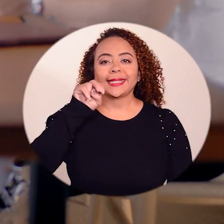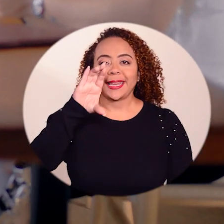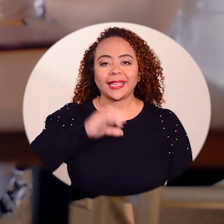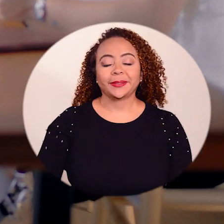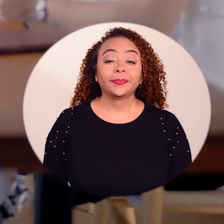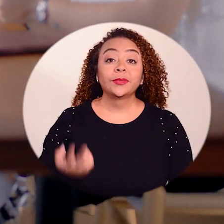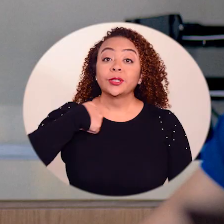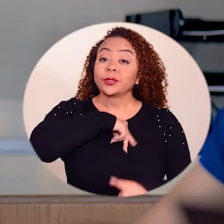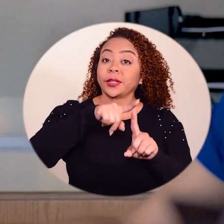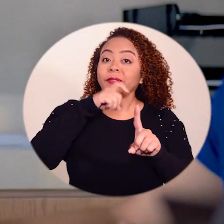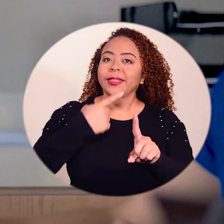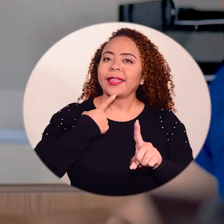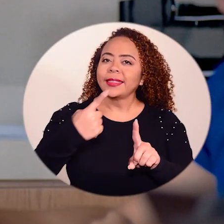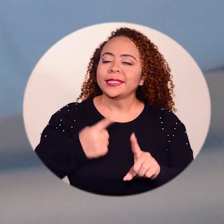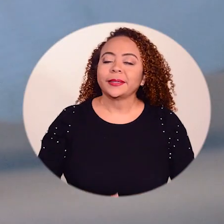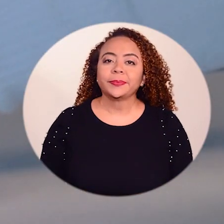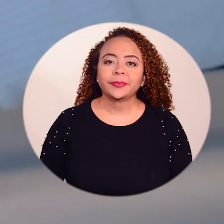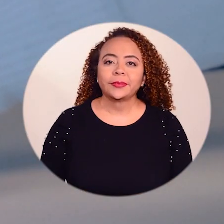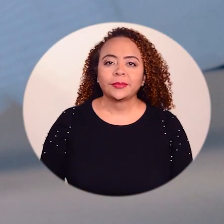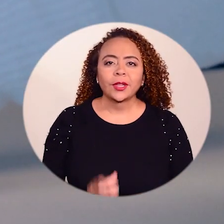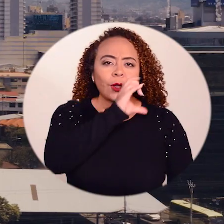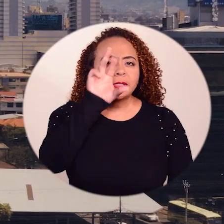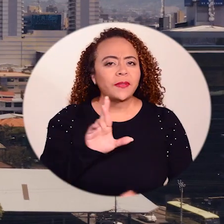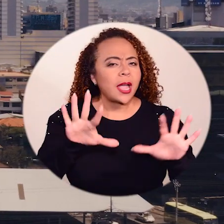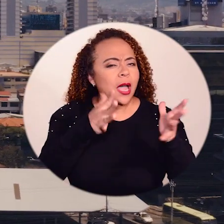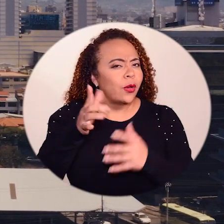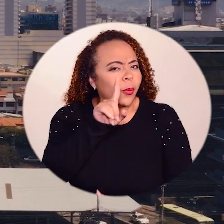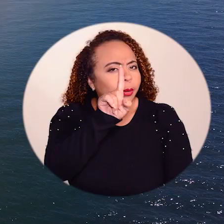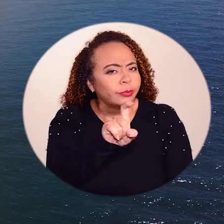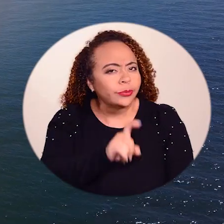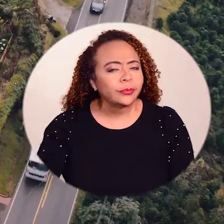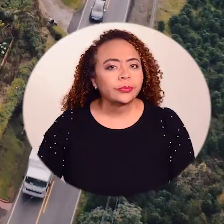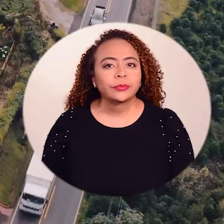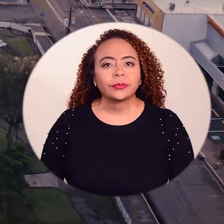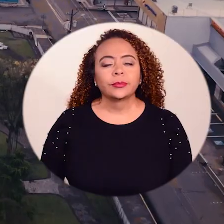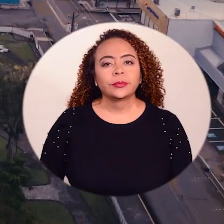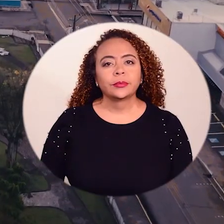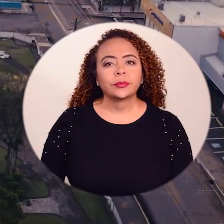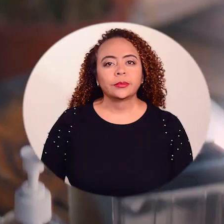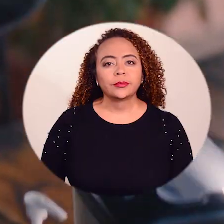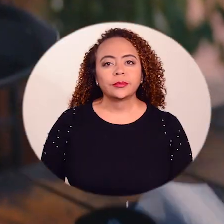Somos el INEC. Somos la fuente que dice, ¿cómo está Costa Rica?